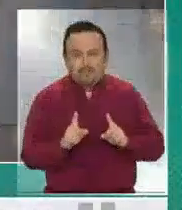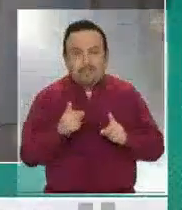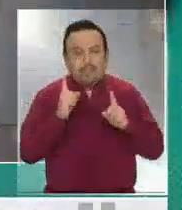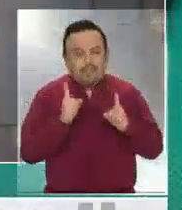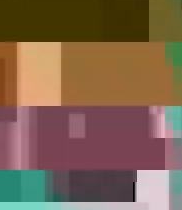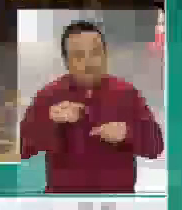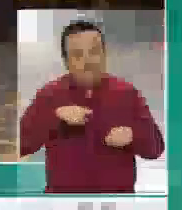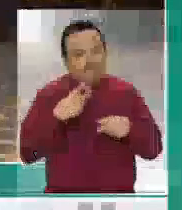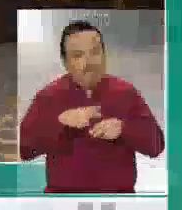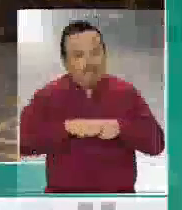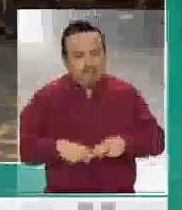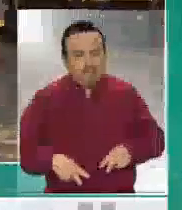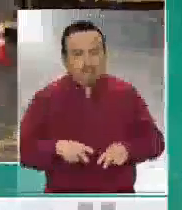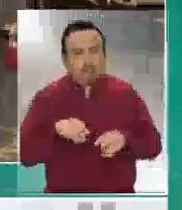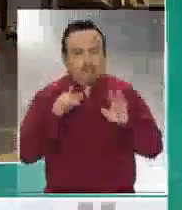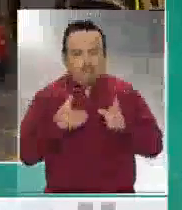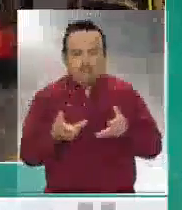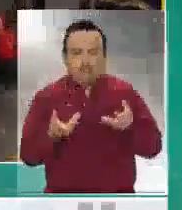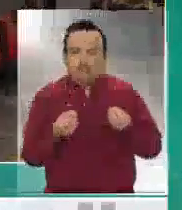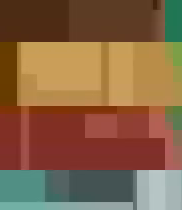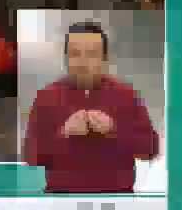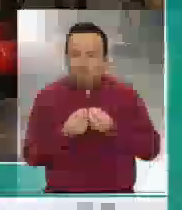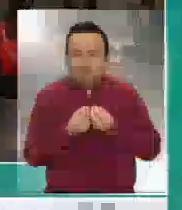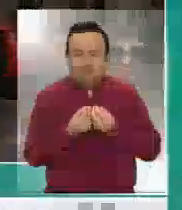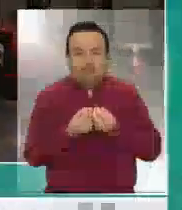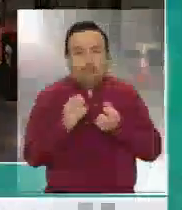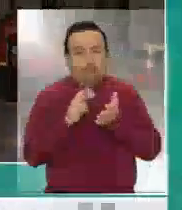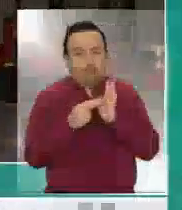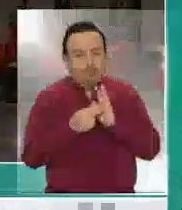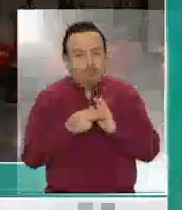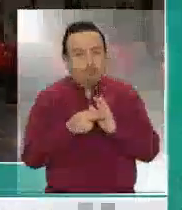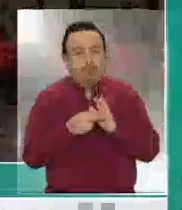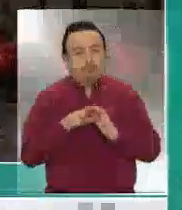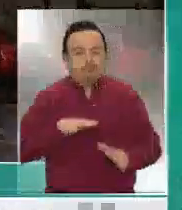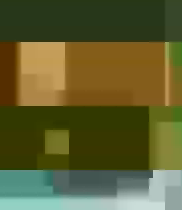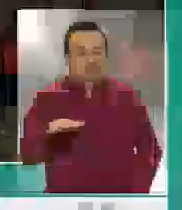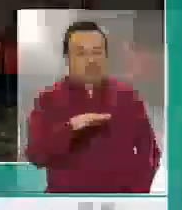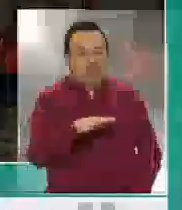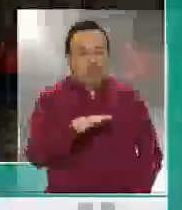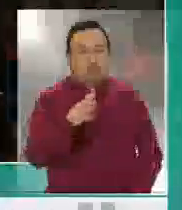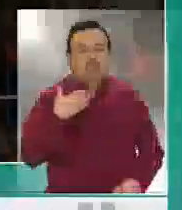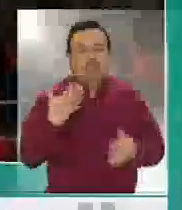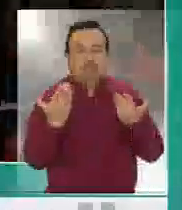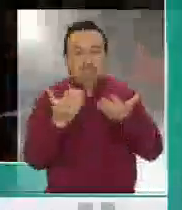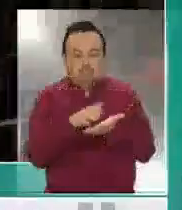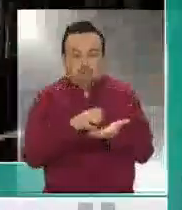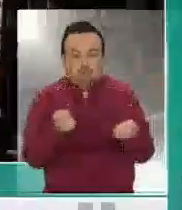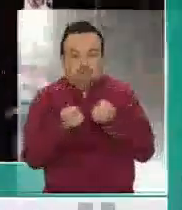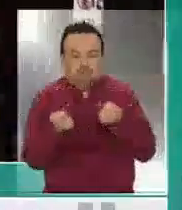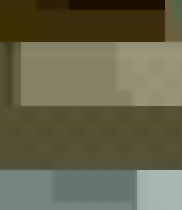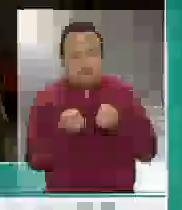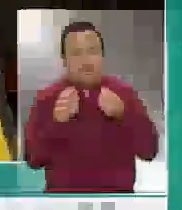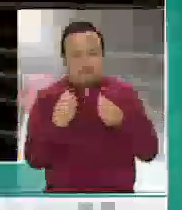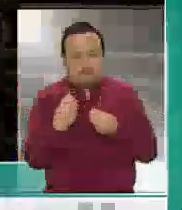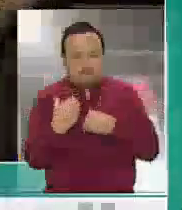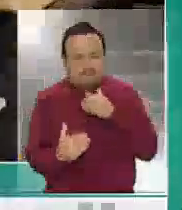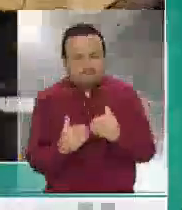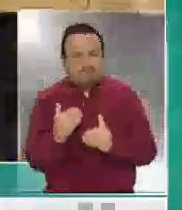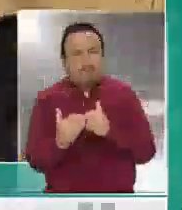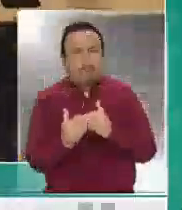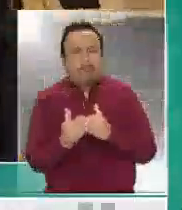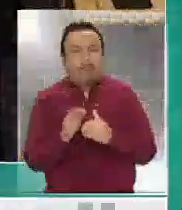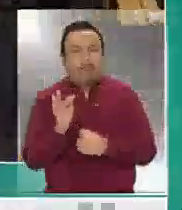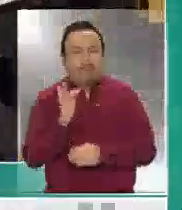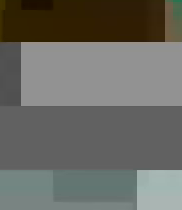tenemos que hacer hoy día es, va a haber mucho, mucho problema social. Necesitamos además que nuestra economía esté en buen pie para